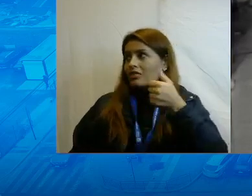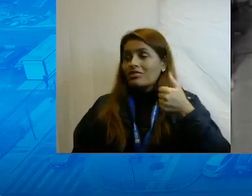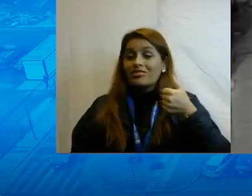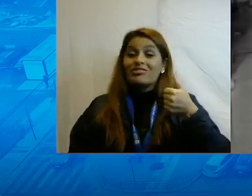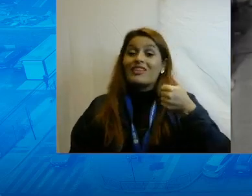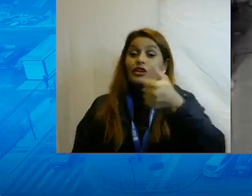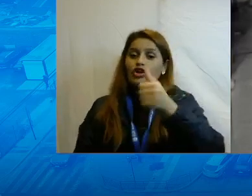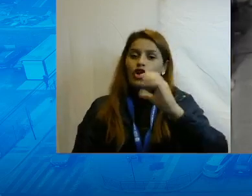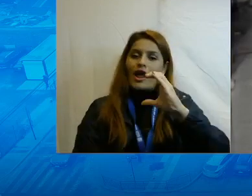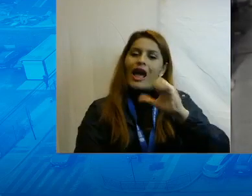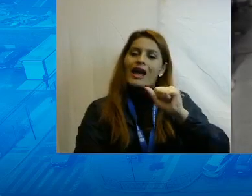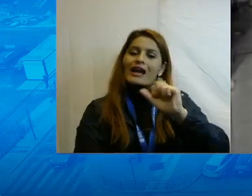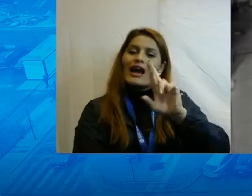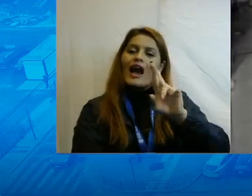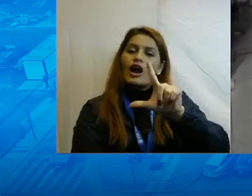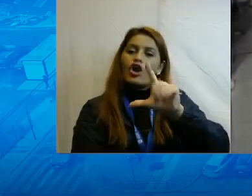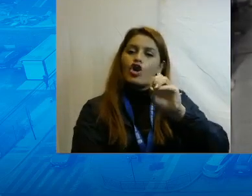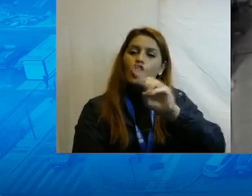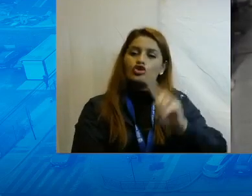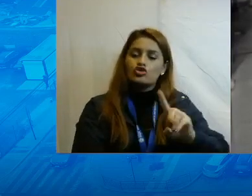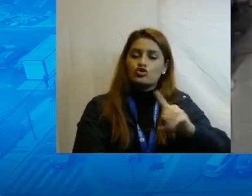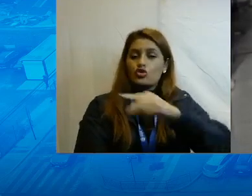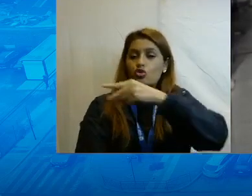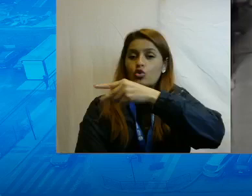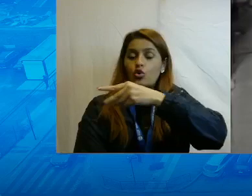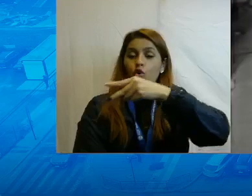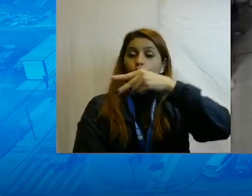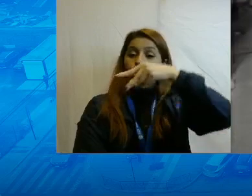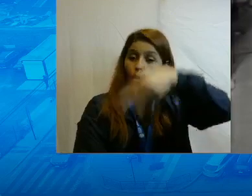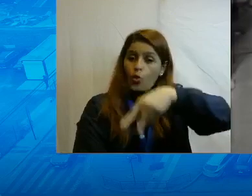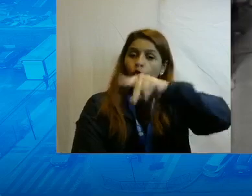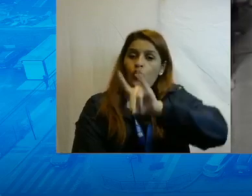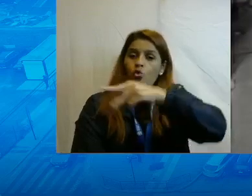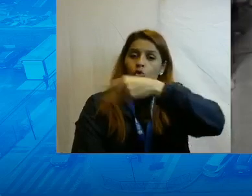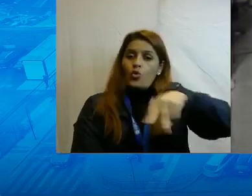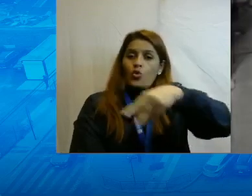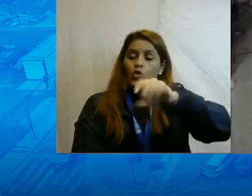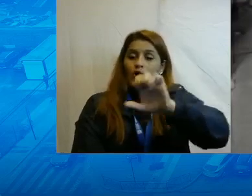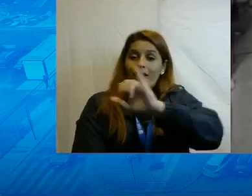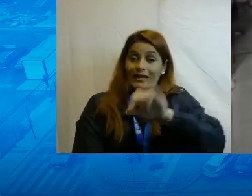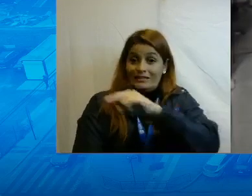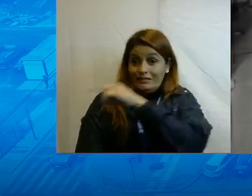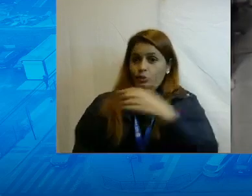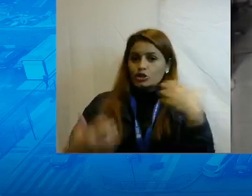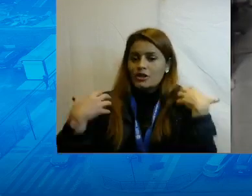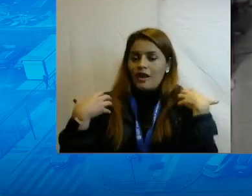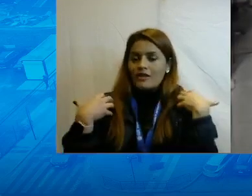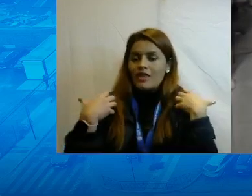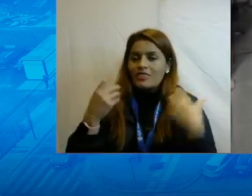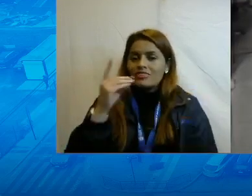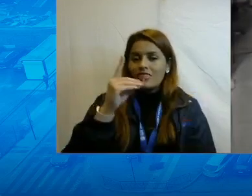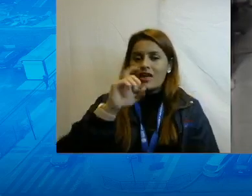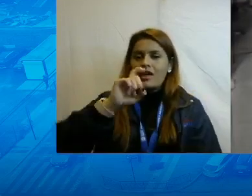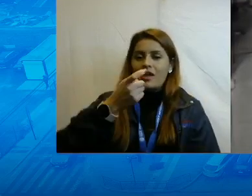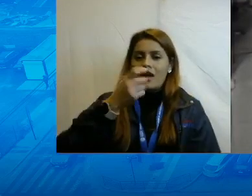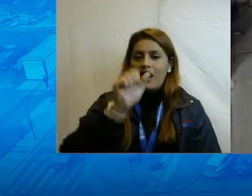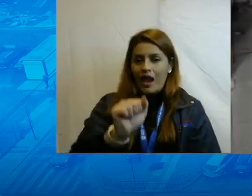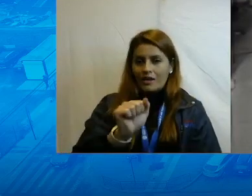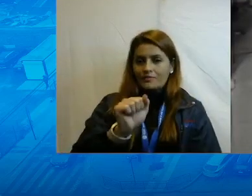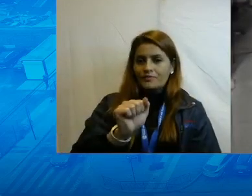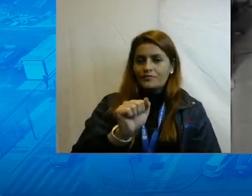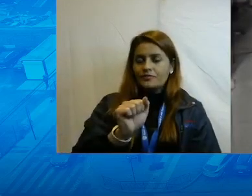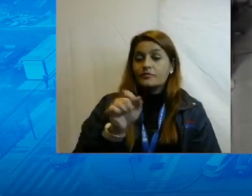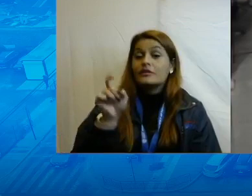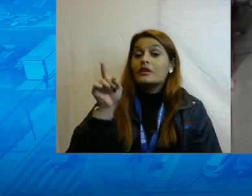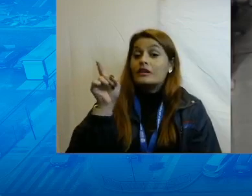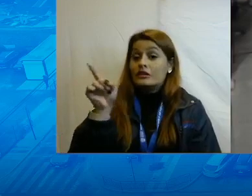comparta ese y otros puntos en relación a la intervención del operativo de impacto en todo el centro comercial, que